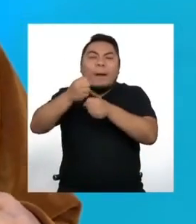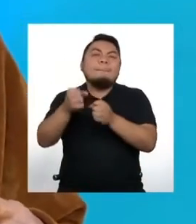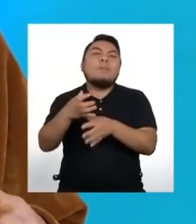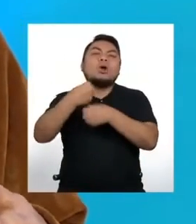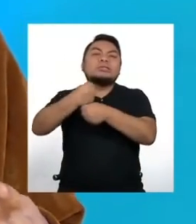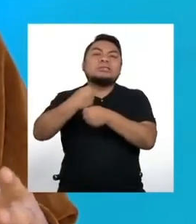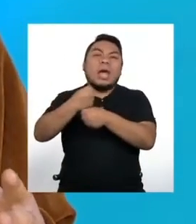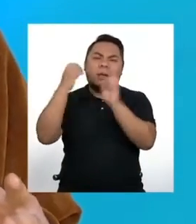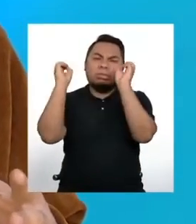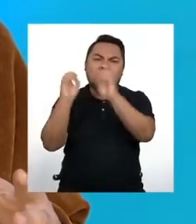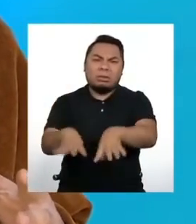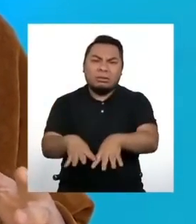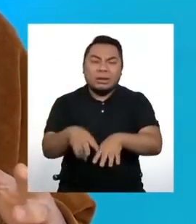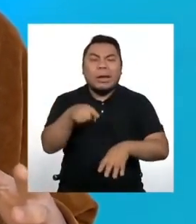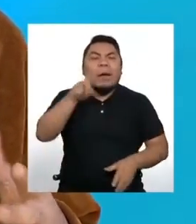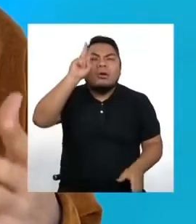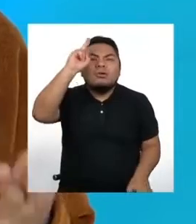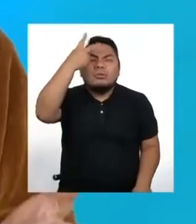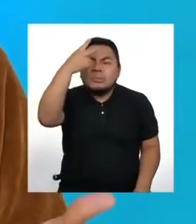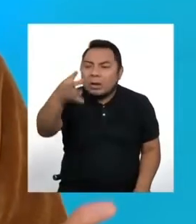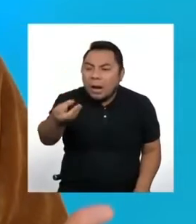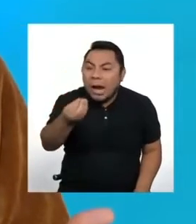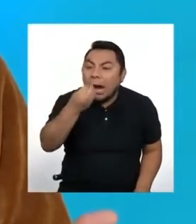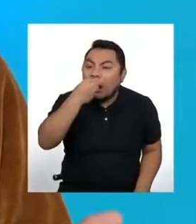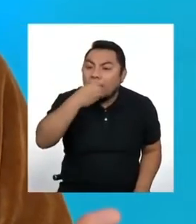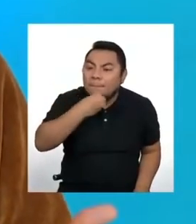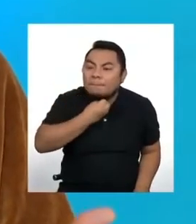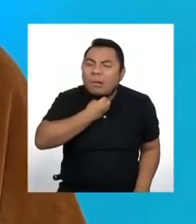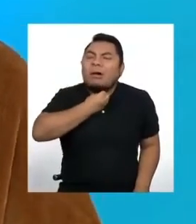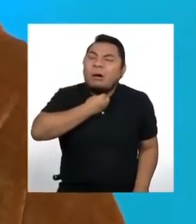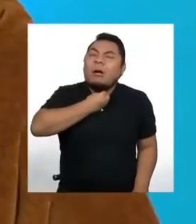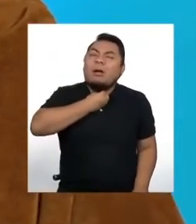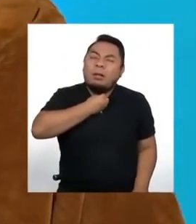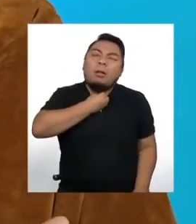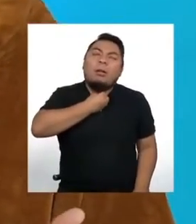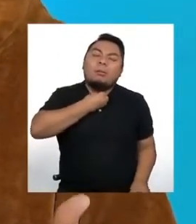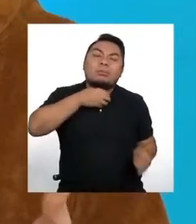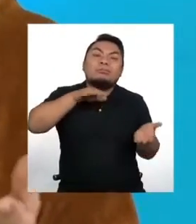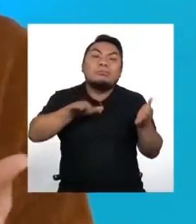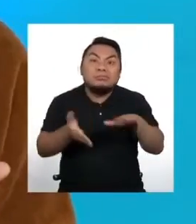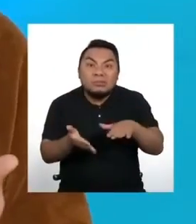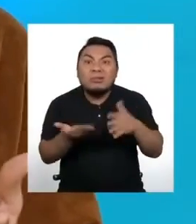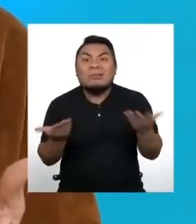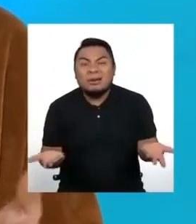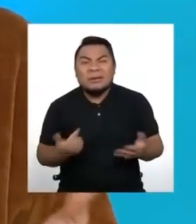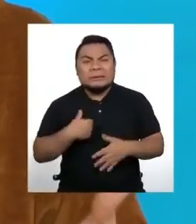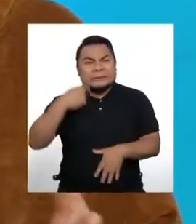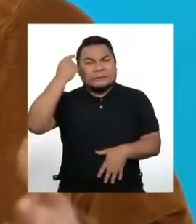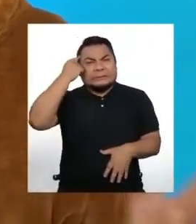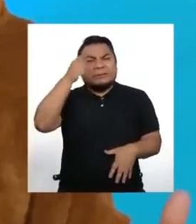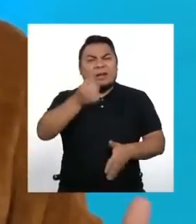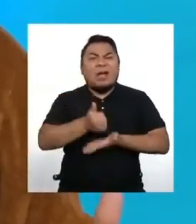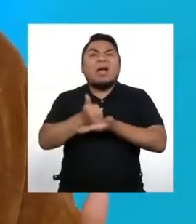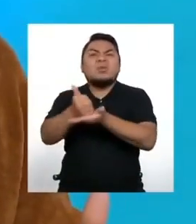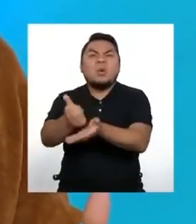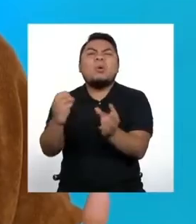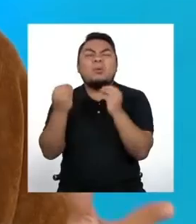Buenos días, mamá, papá. Continuamos con una sesión más de Aprendo en Casa.